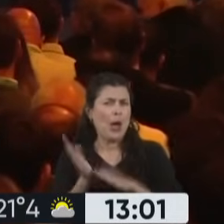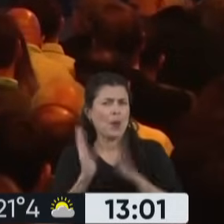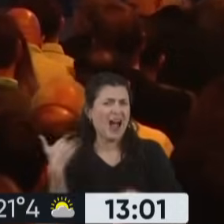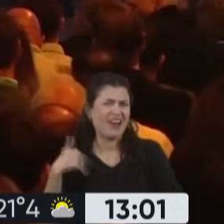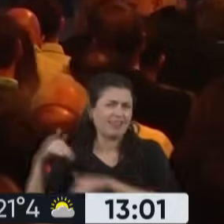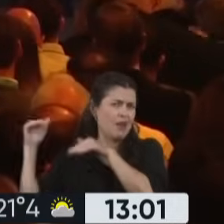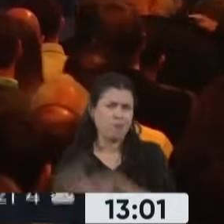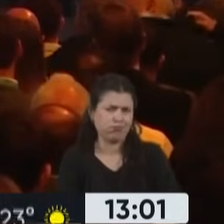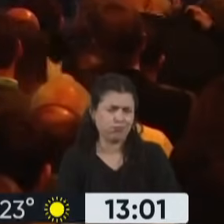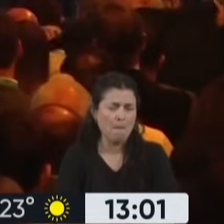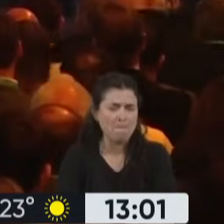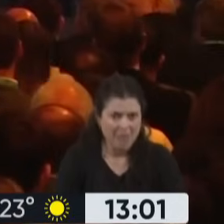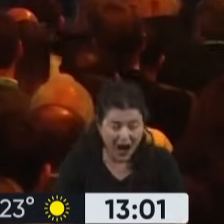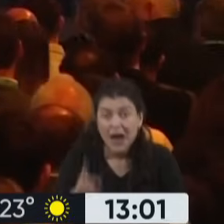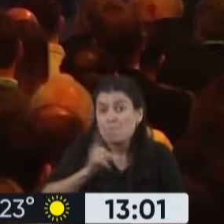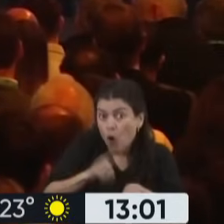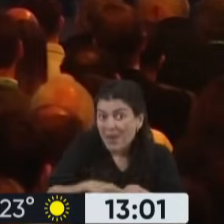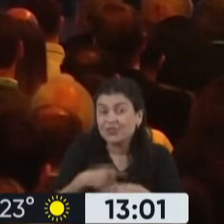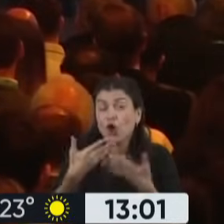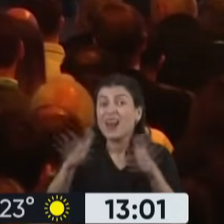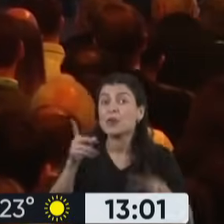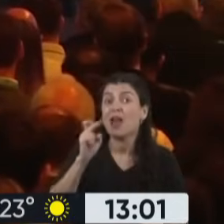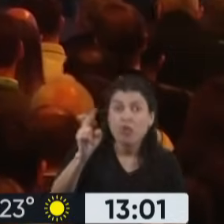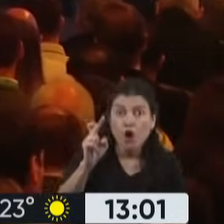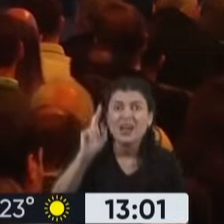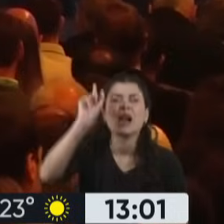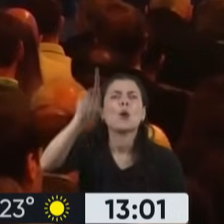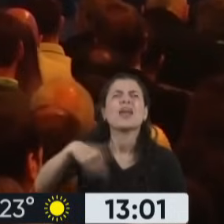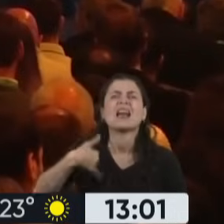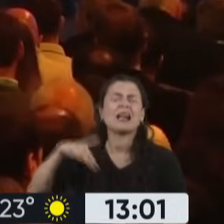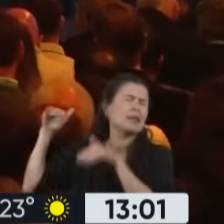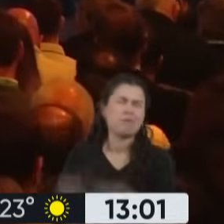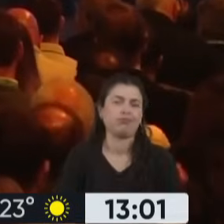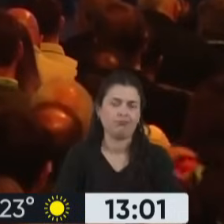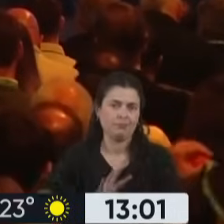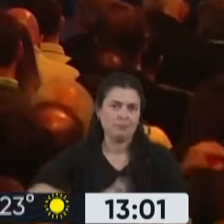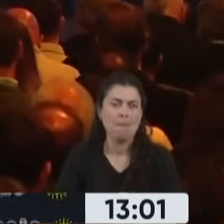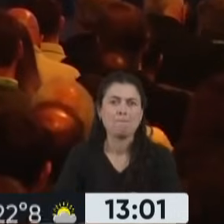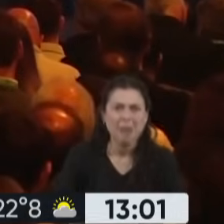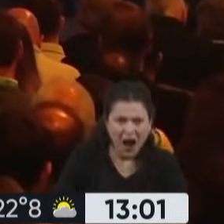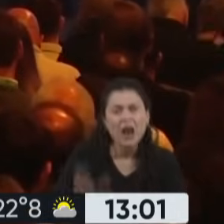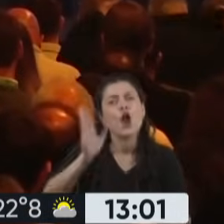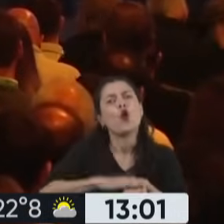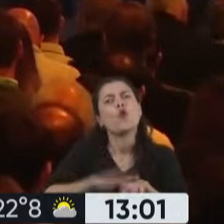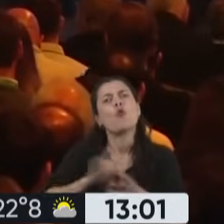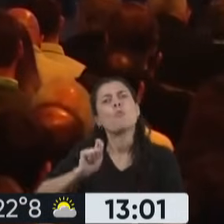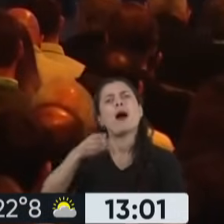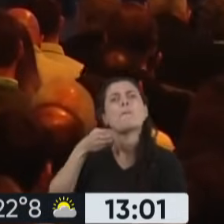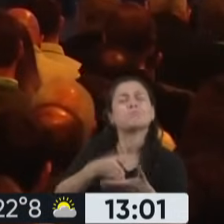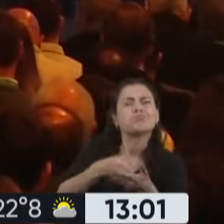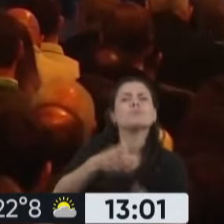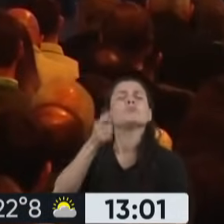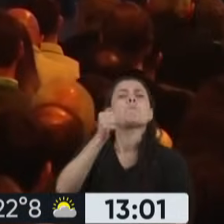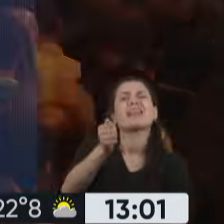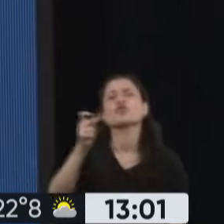resultados cuando queríamos abrir, que esto era un síntoma de que estábamos sincerando el problema del atraso cambiario.